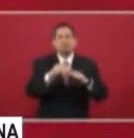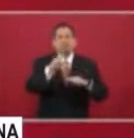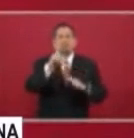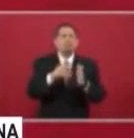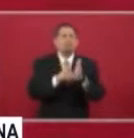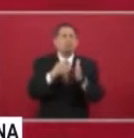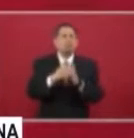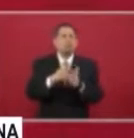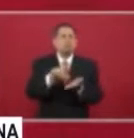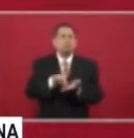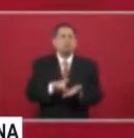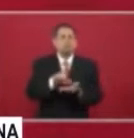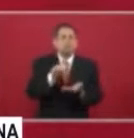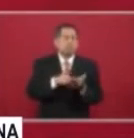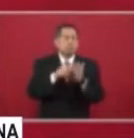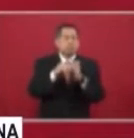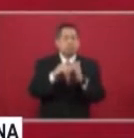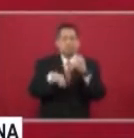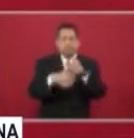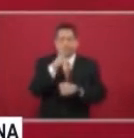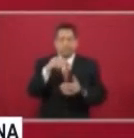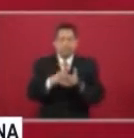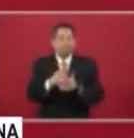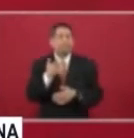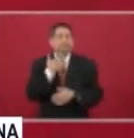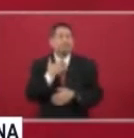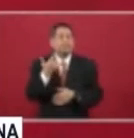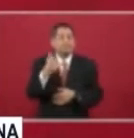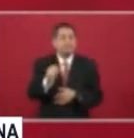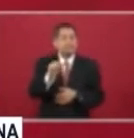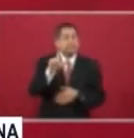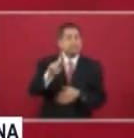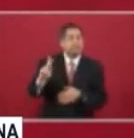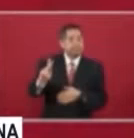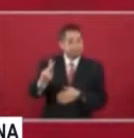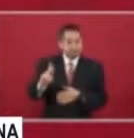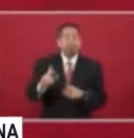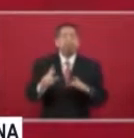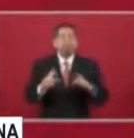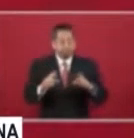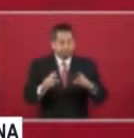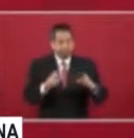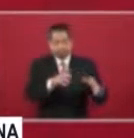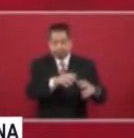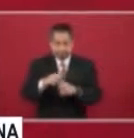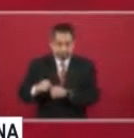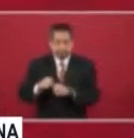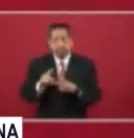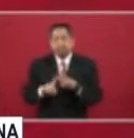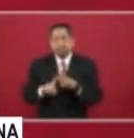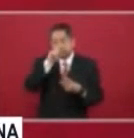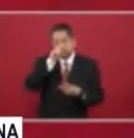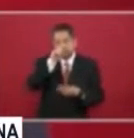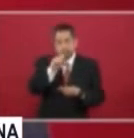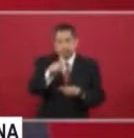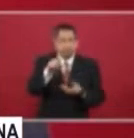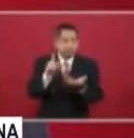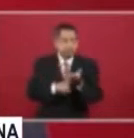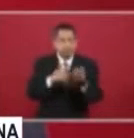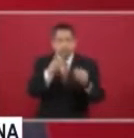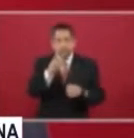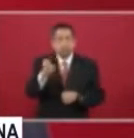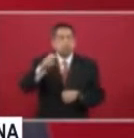ahora el gobierno de la república está obligado a entregar resultados pronto sí Pep es un aval muy